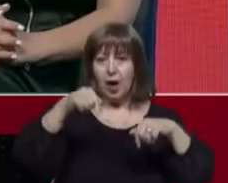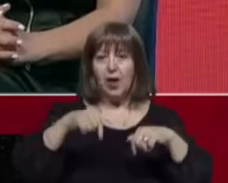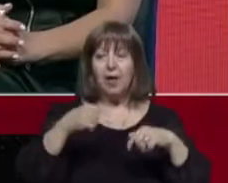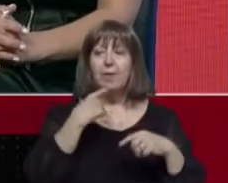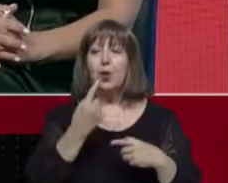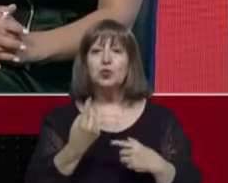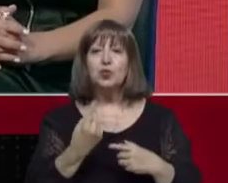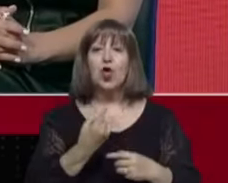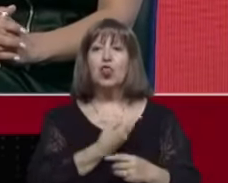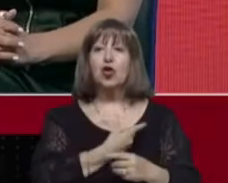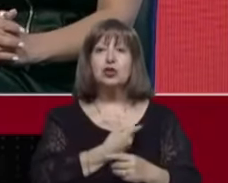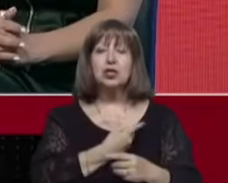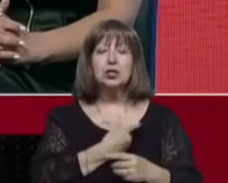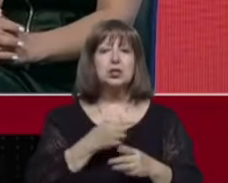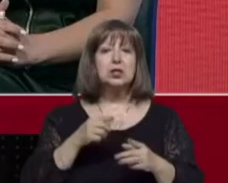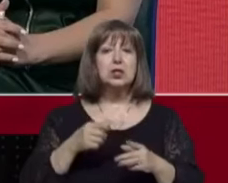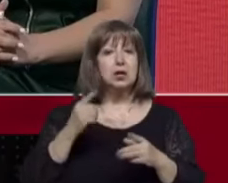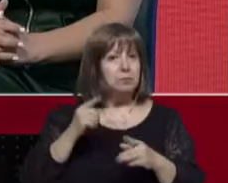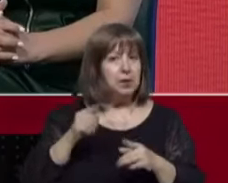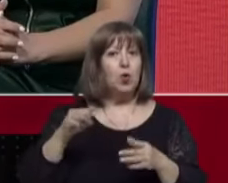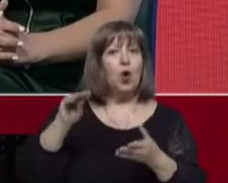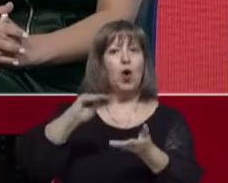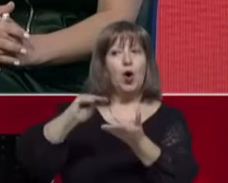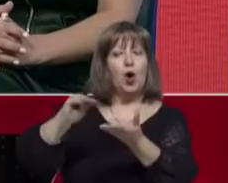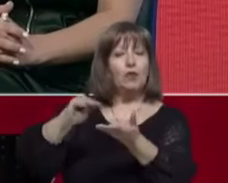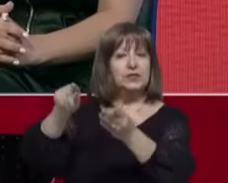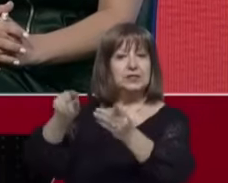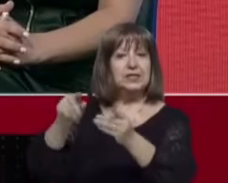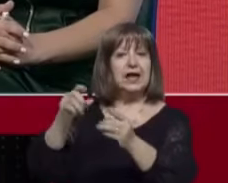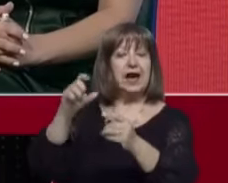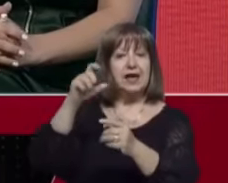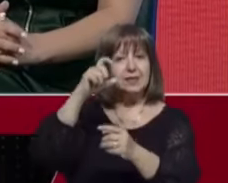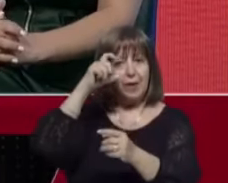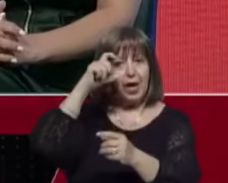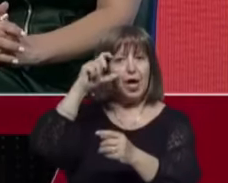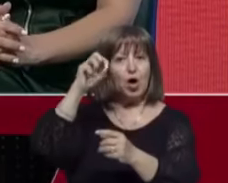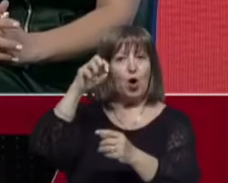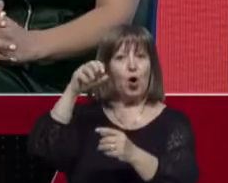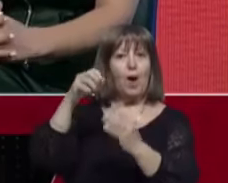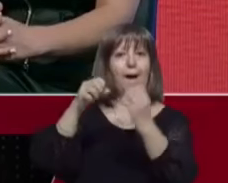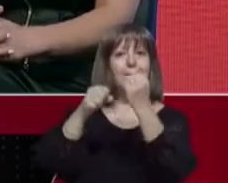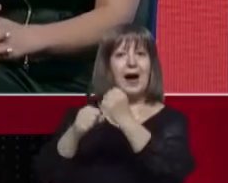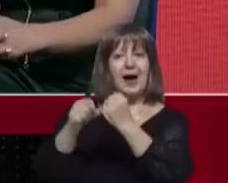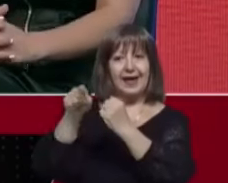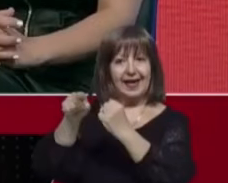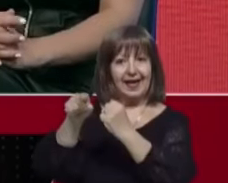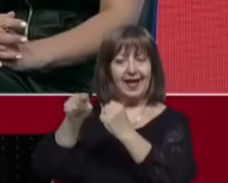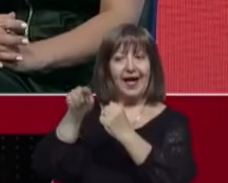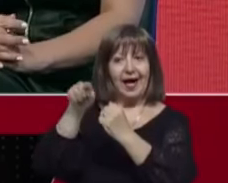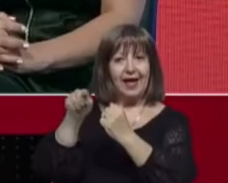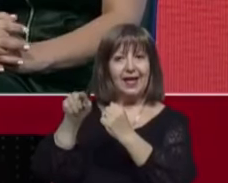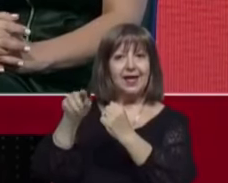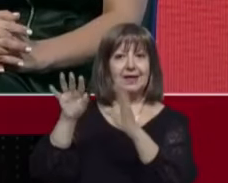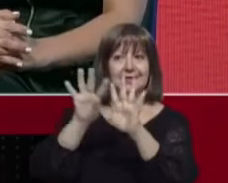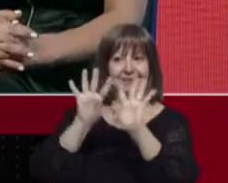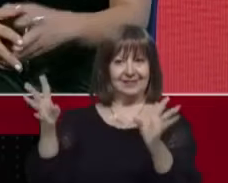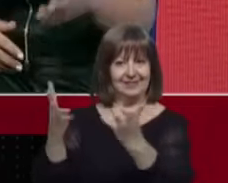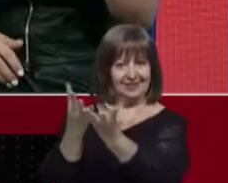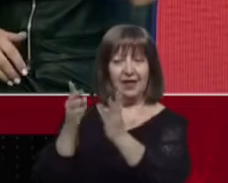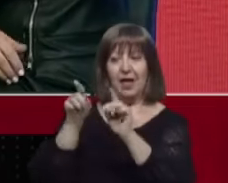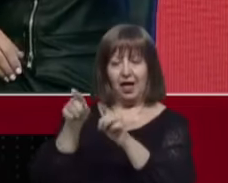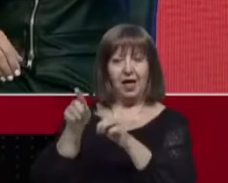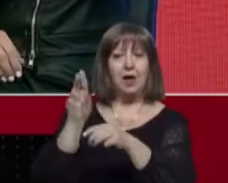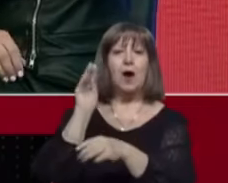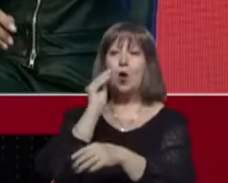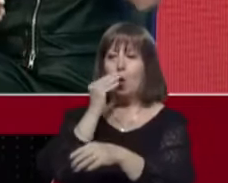pantalla se encuentra en cuarentena y en observación en el ecoparque, allí donde se le van a realizar los estudios correspondientes. Por